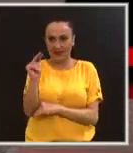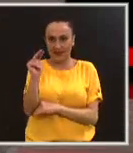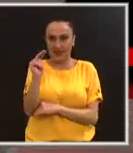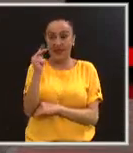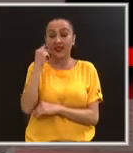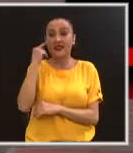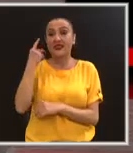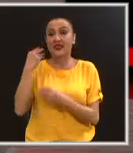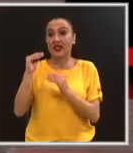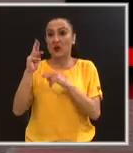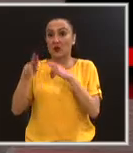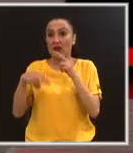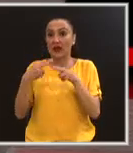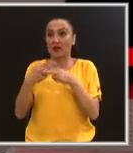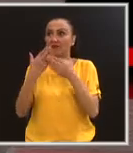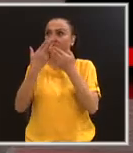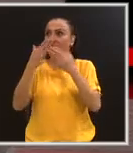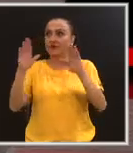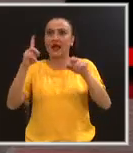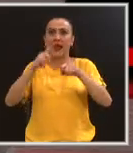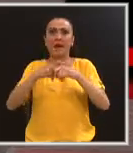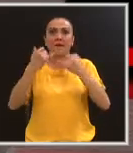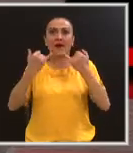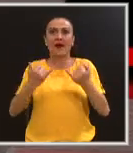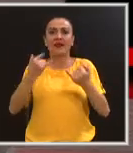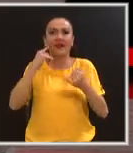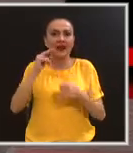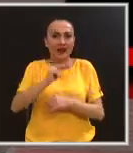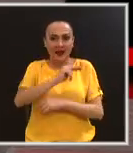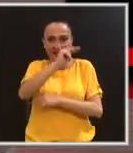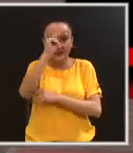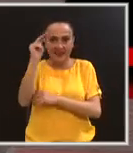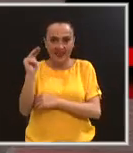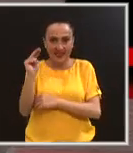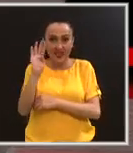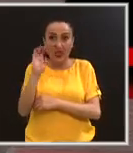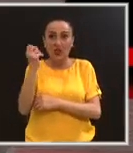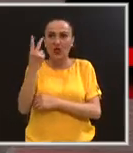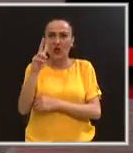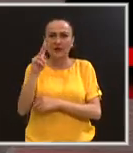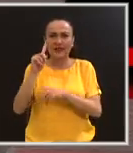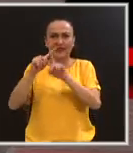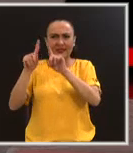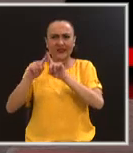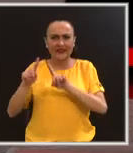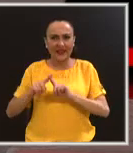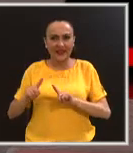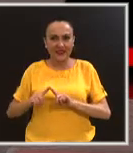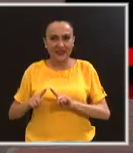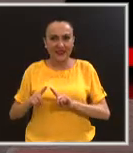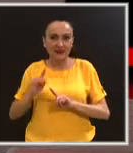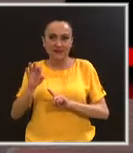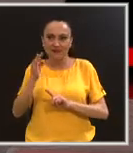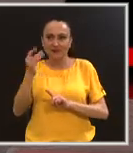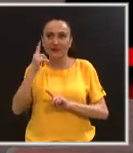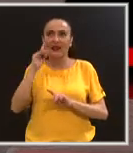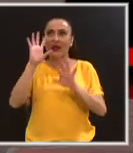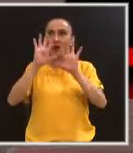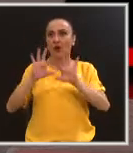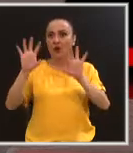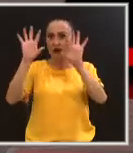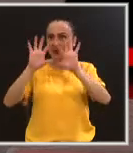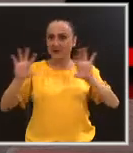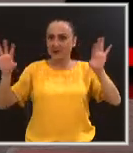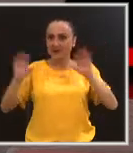universal dio este jueves la inauguración a la época de el año con 12 difer diferentes tendencias en decoración